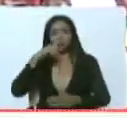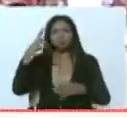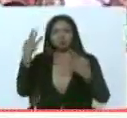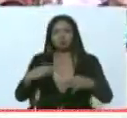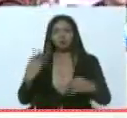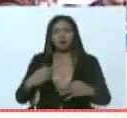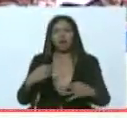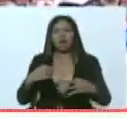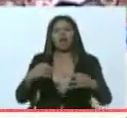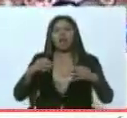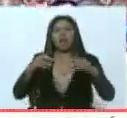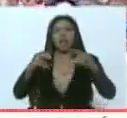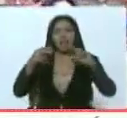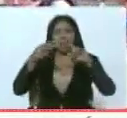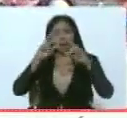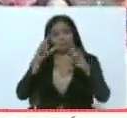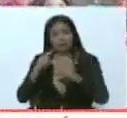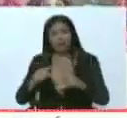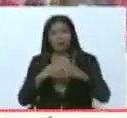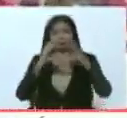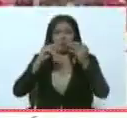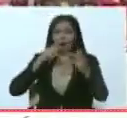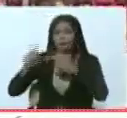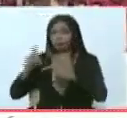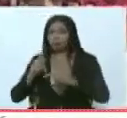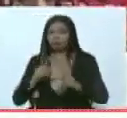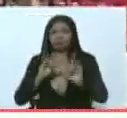palabra y en la política.